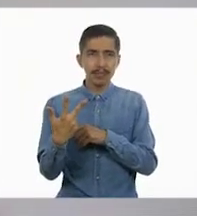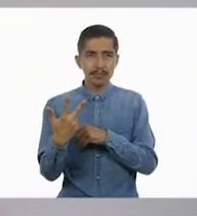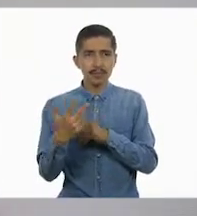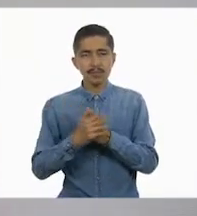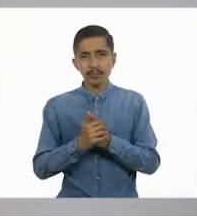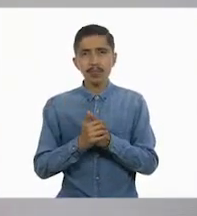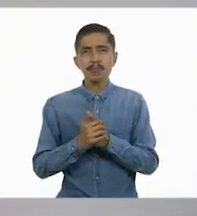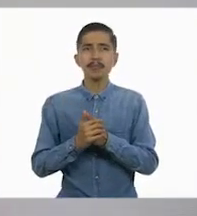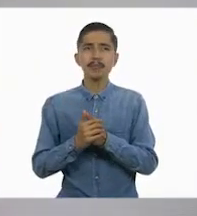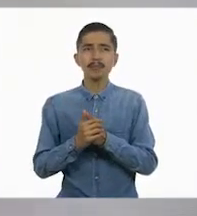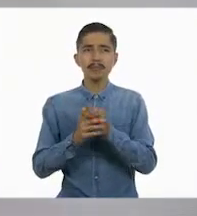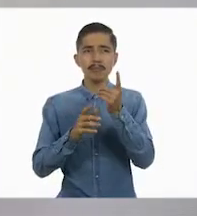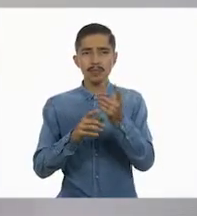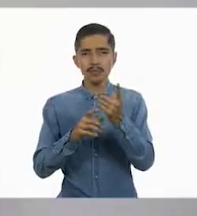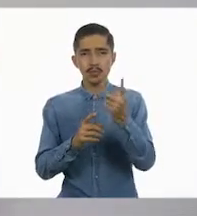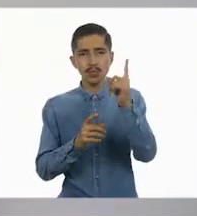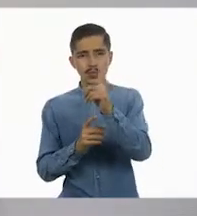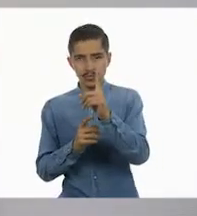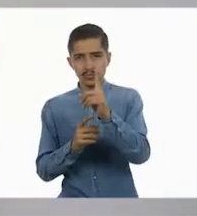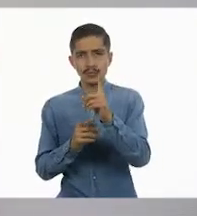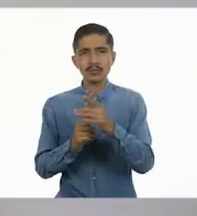Bueno, aquí le vamos a pedir. Son